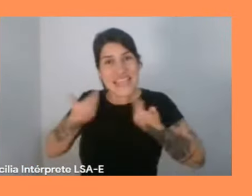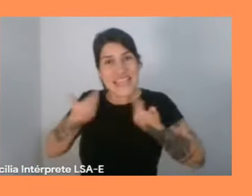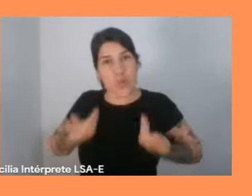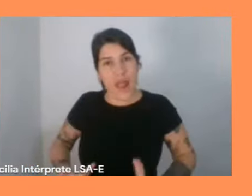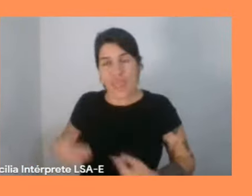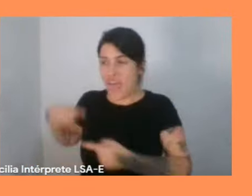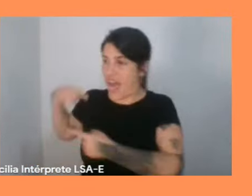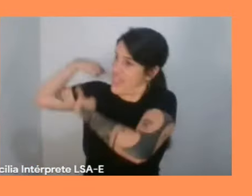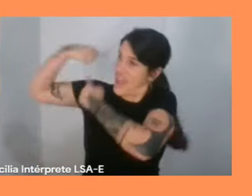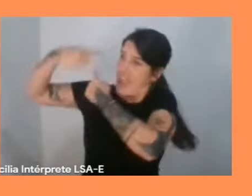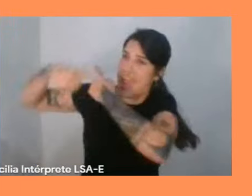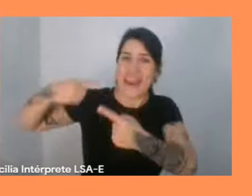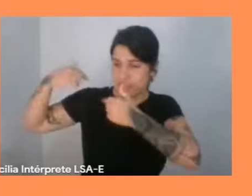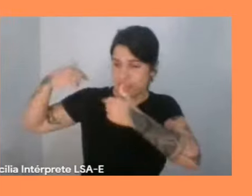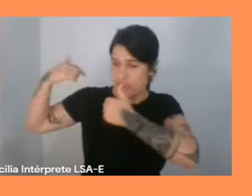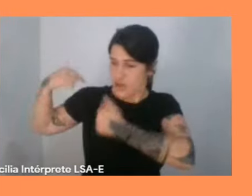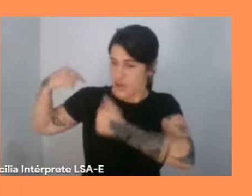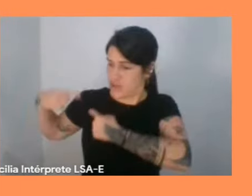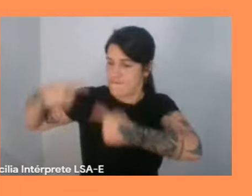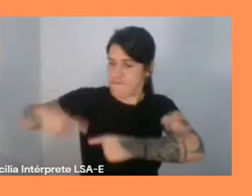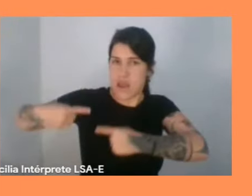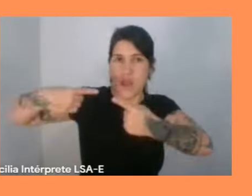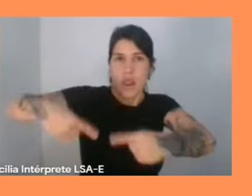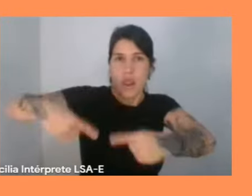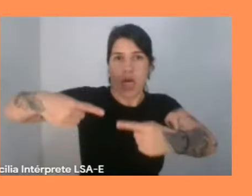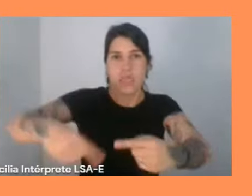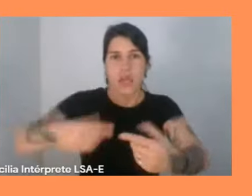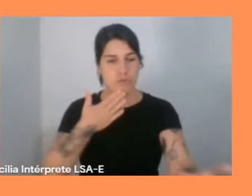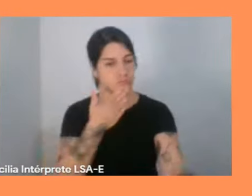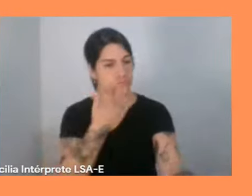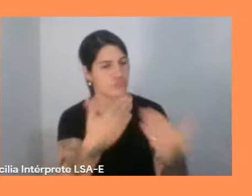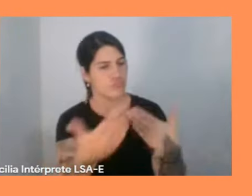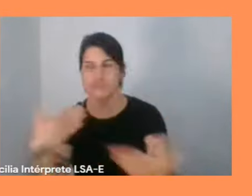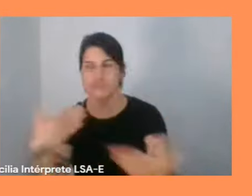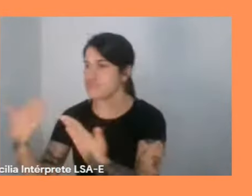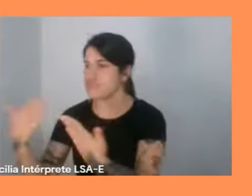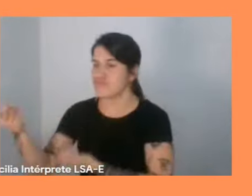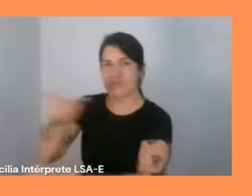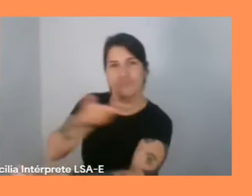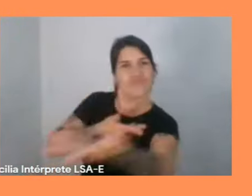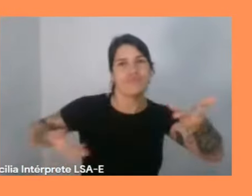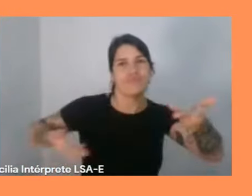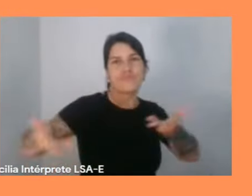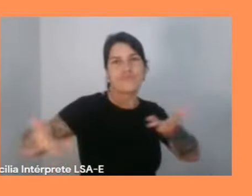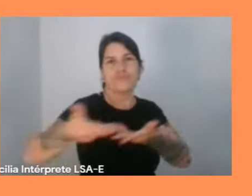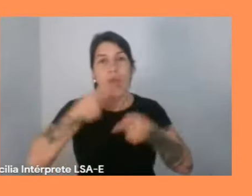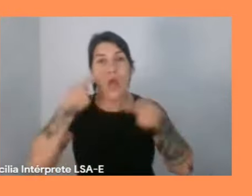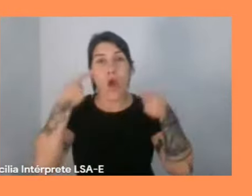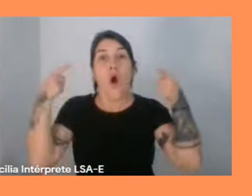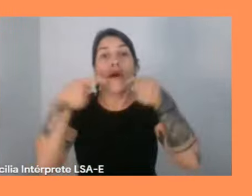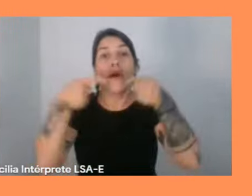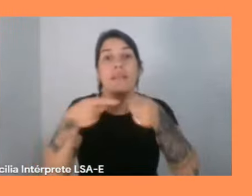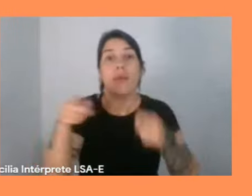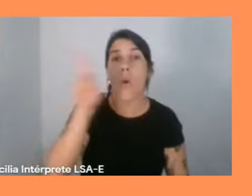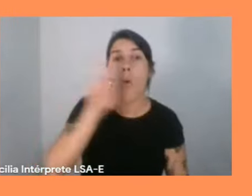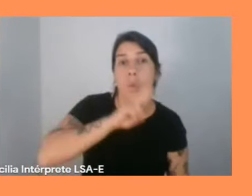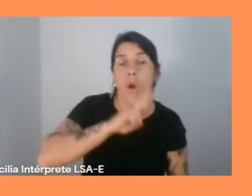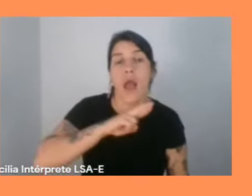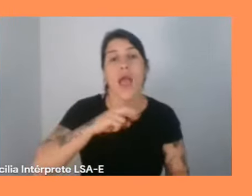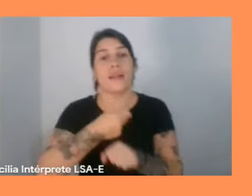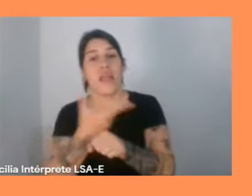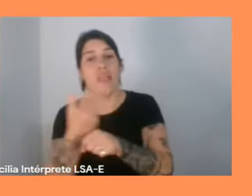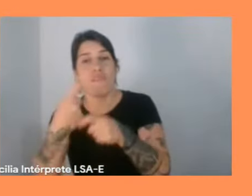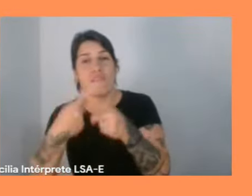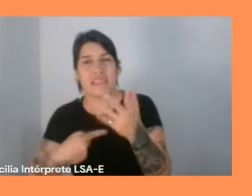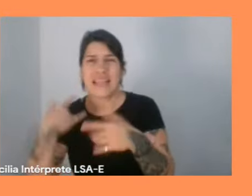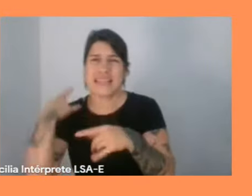las condiciones de vida de mujeres y diversidades vulneradas para que puedan llegar a la vejez y